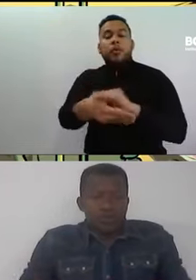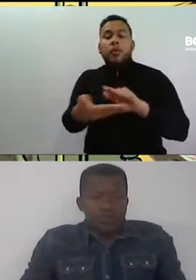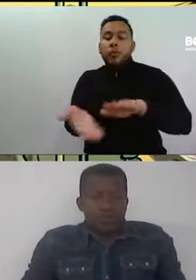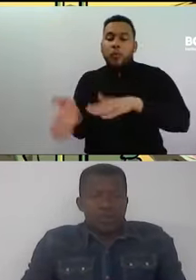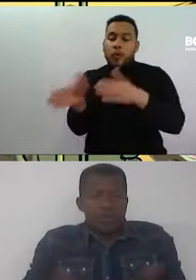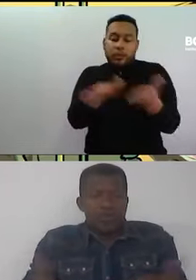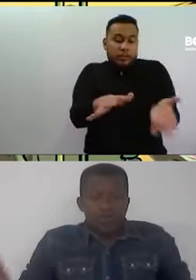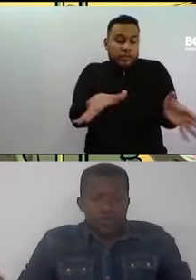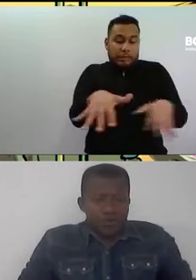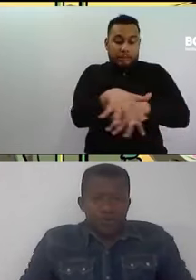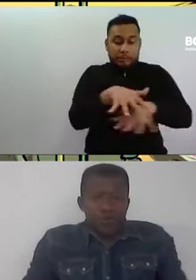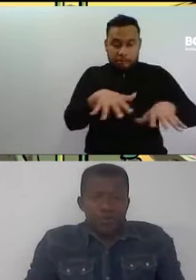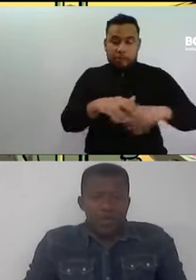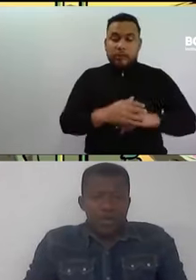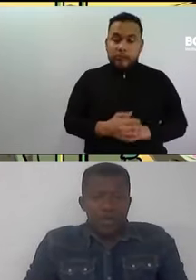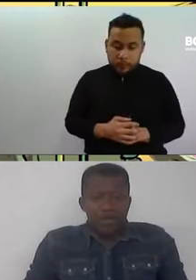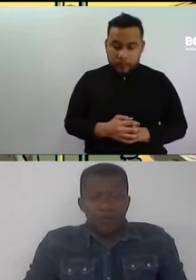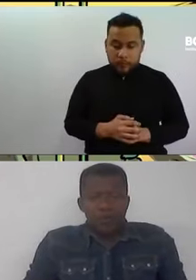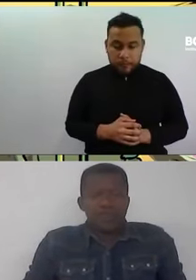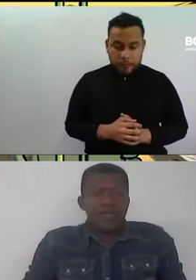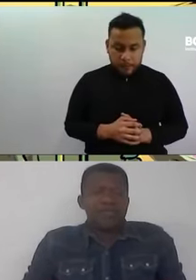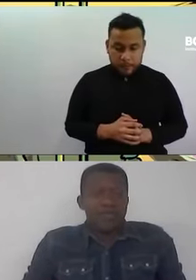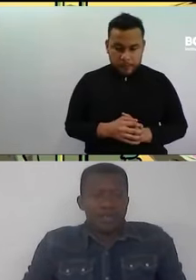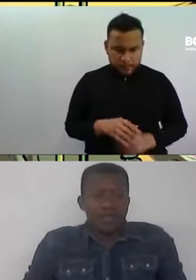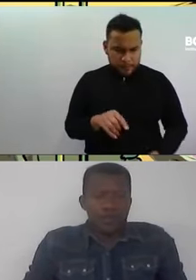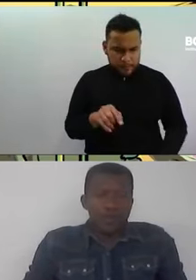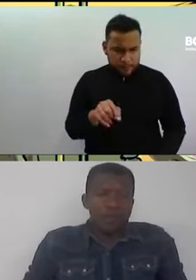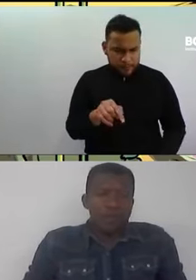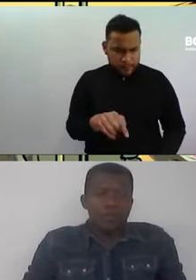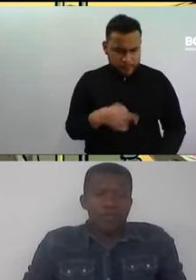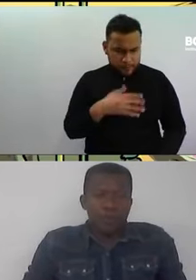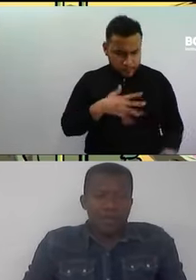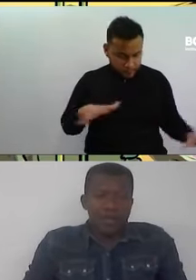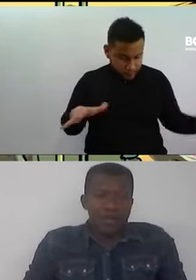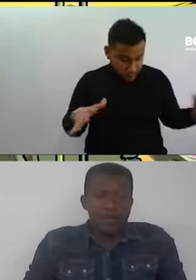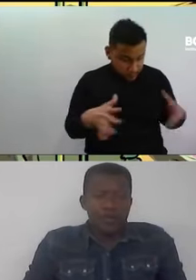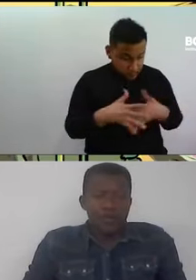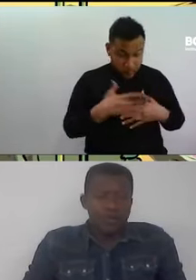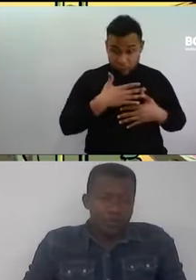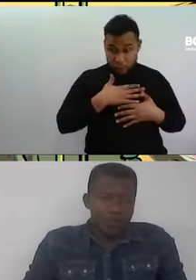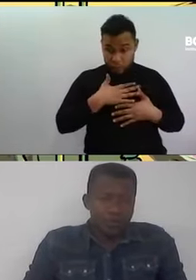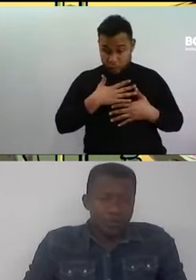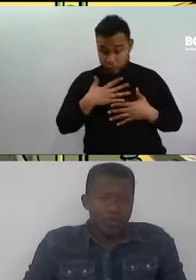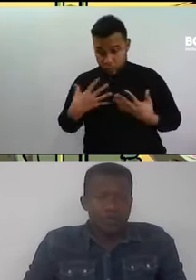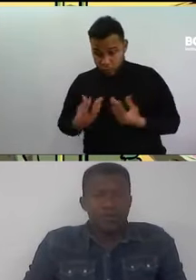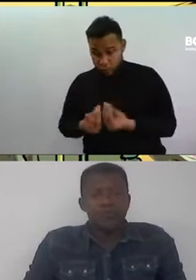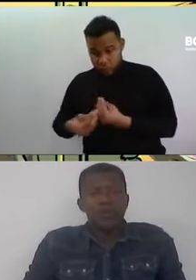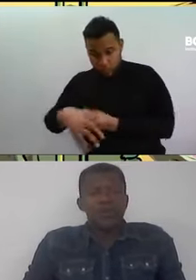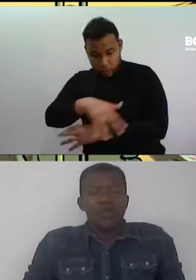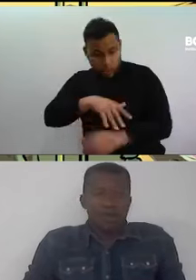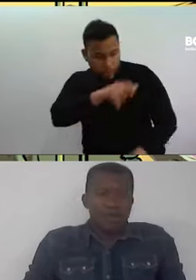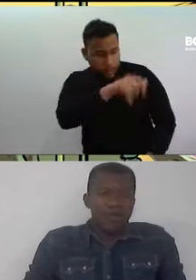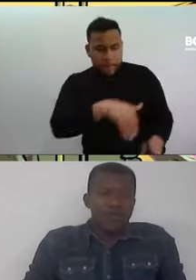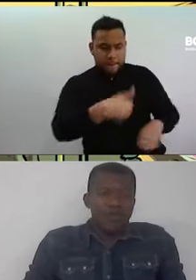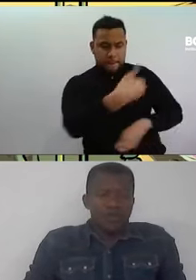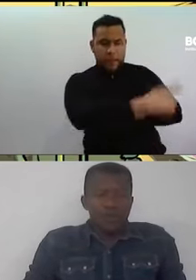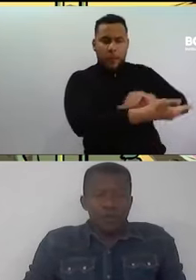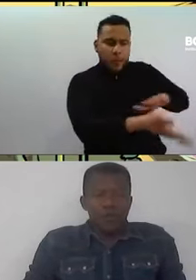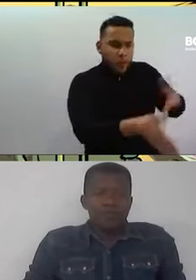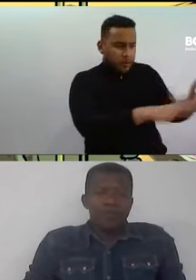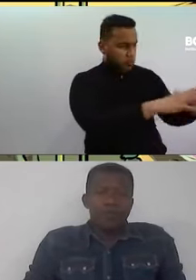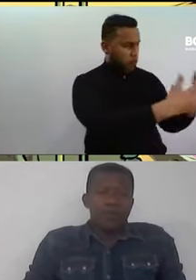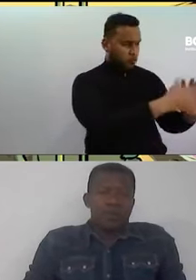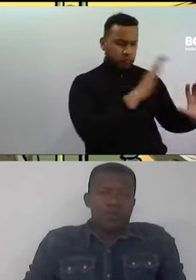Nosotros tenemos una estrecha relación con el mundo paralelo, con el mundo de los muertos. Camino y